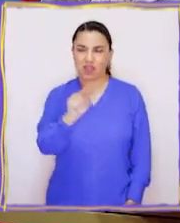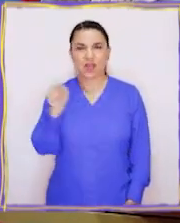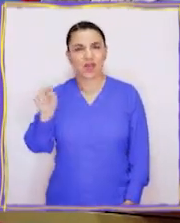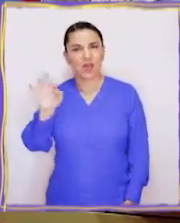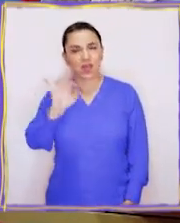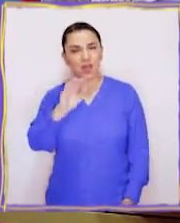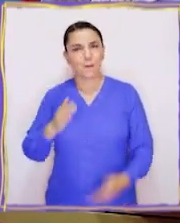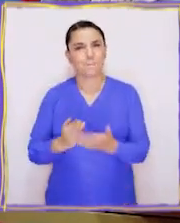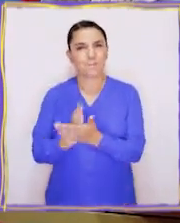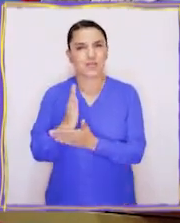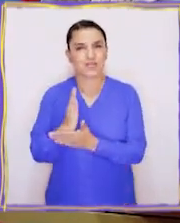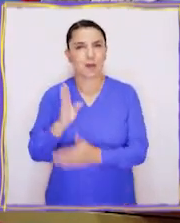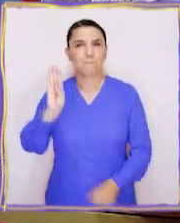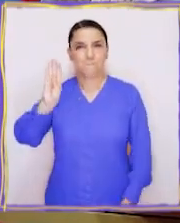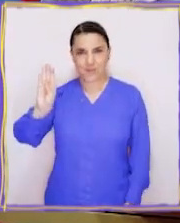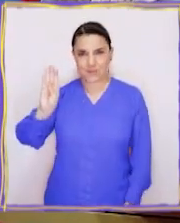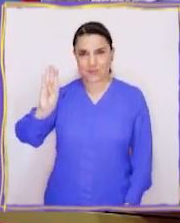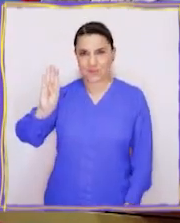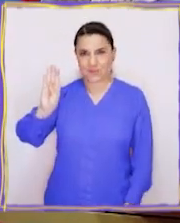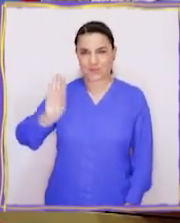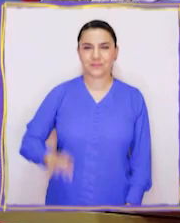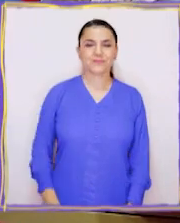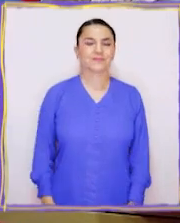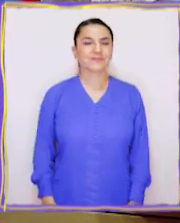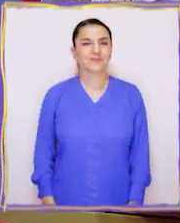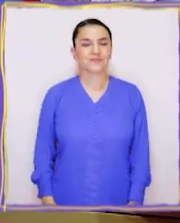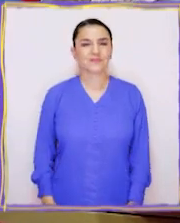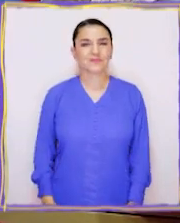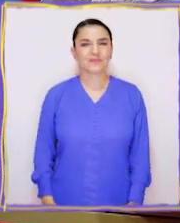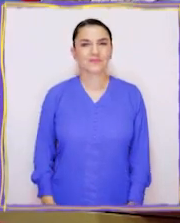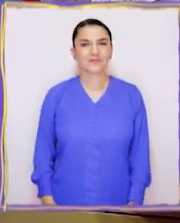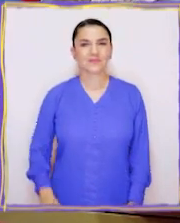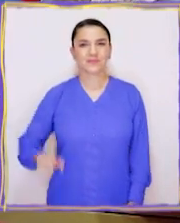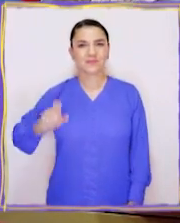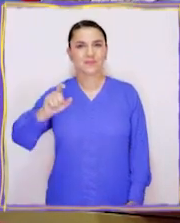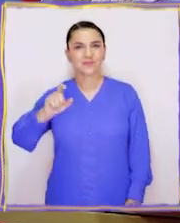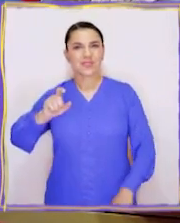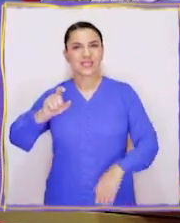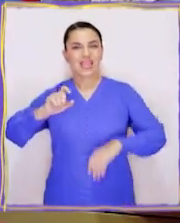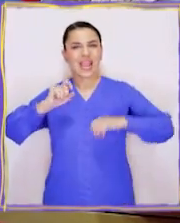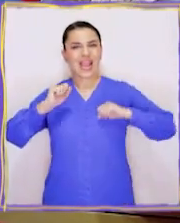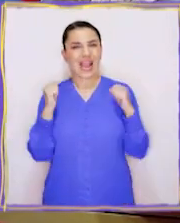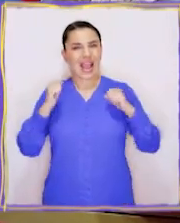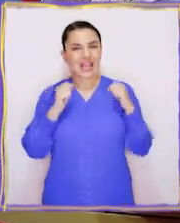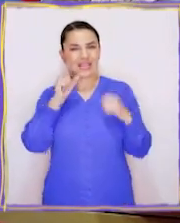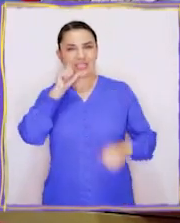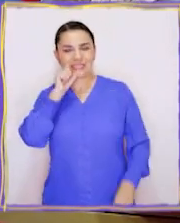Ballena comienza con el sonido B. Y gallina,